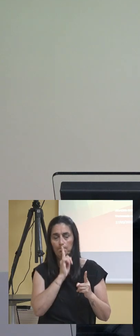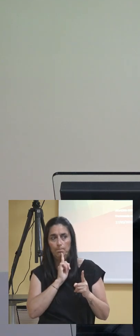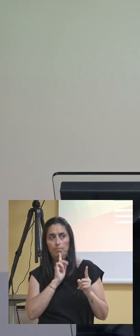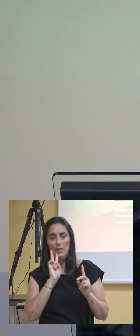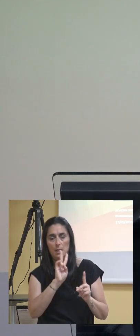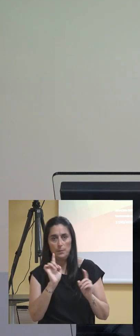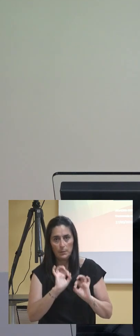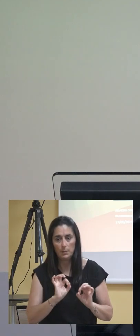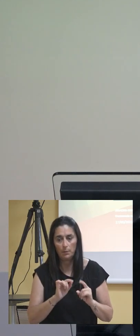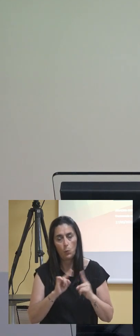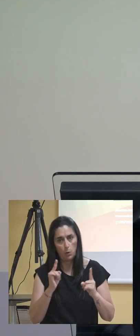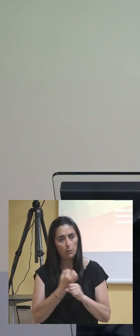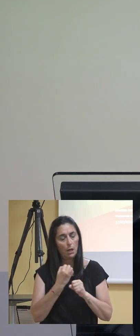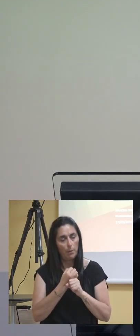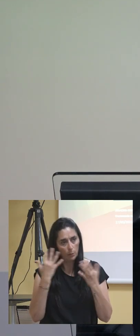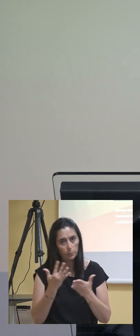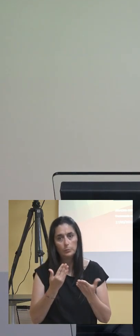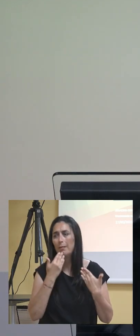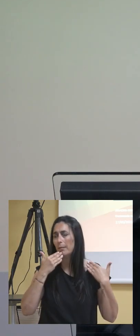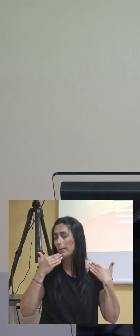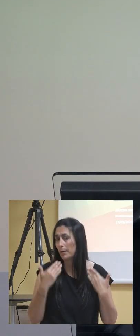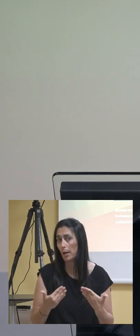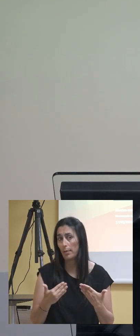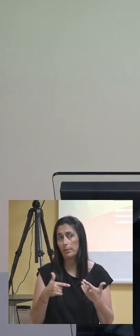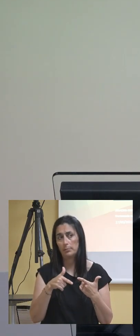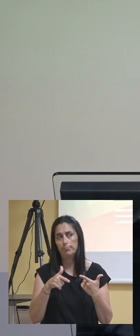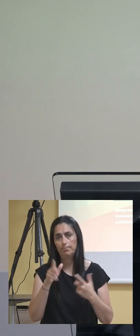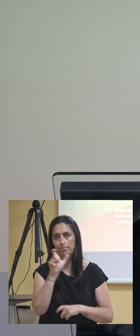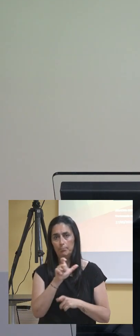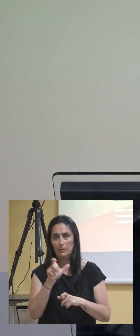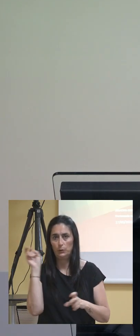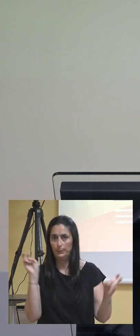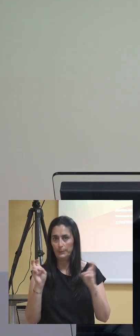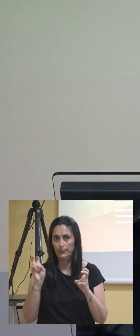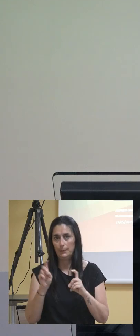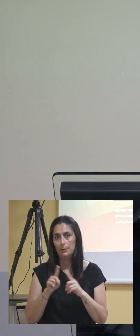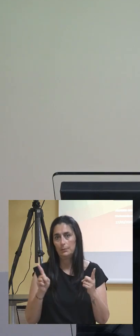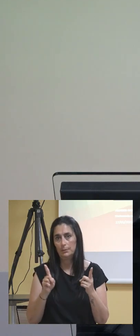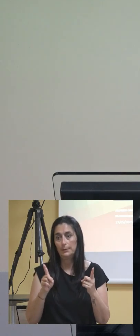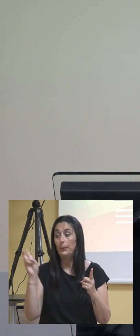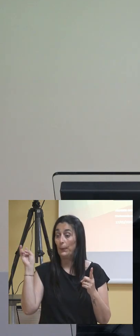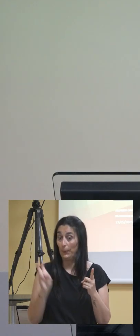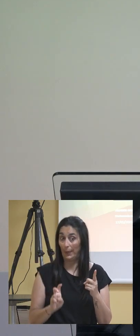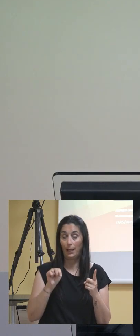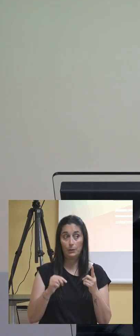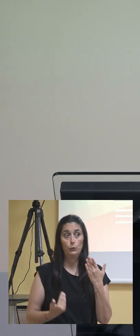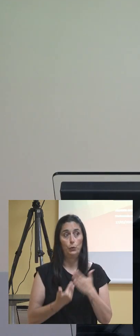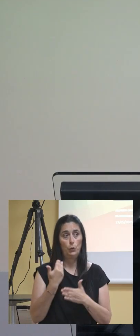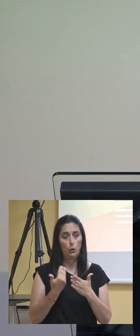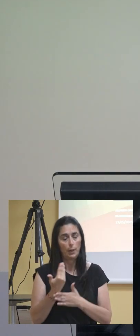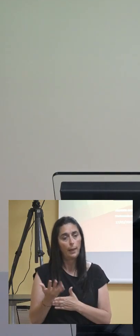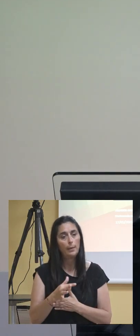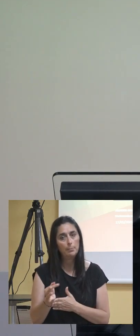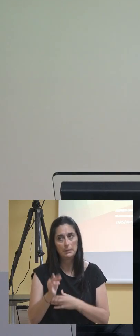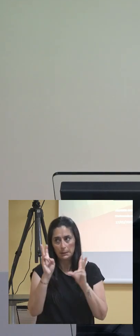son de alabar. Muchas gracias también a todos los que estáis hoy aquí, que habéis decidido venir a esta jornada, que estáis